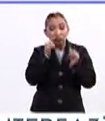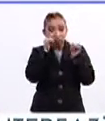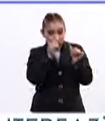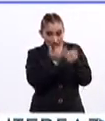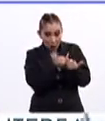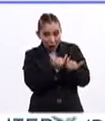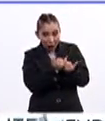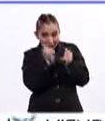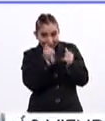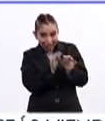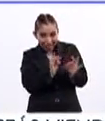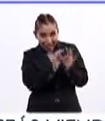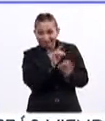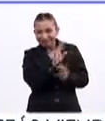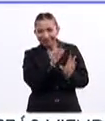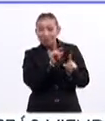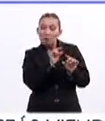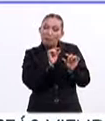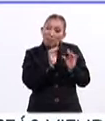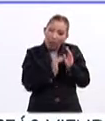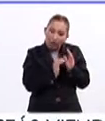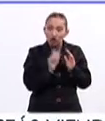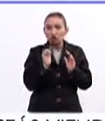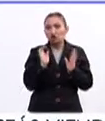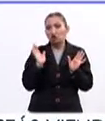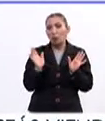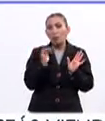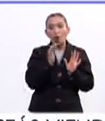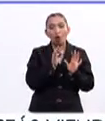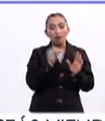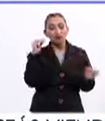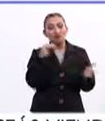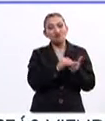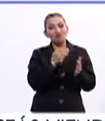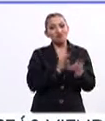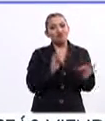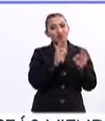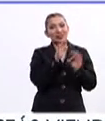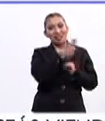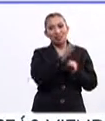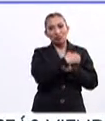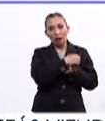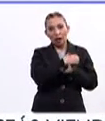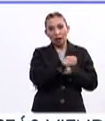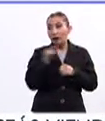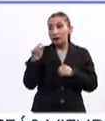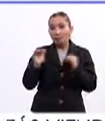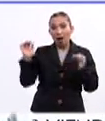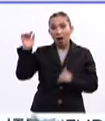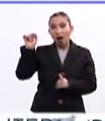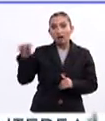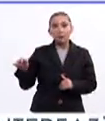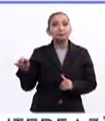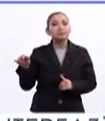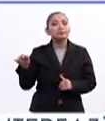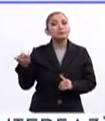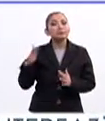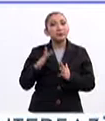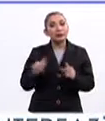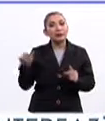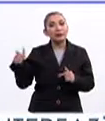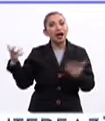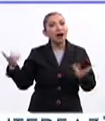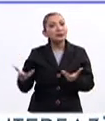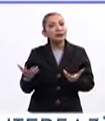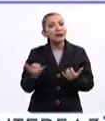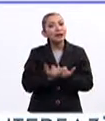esa misma importancia y ese mismo como que peso en la educación. Puesto que allá, bueno, lo